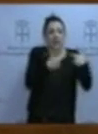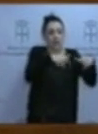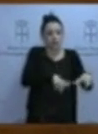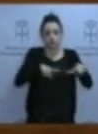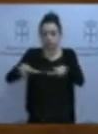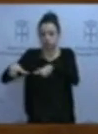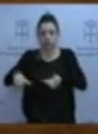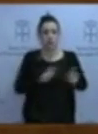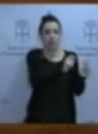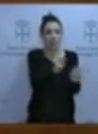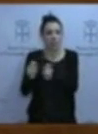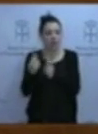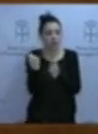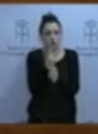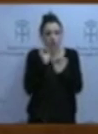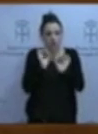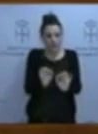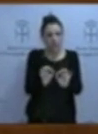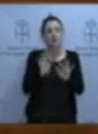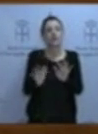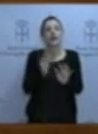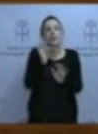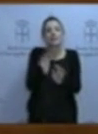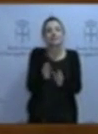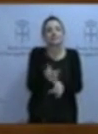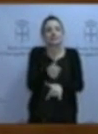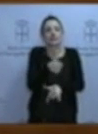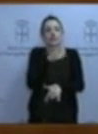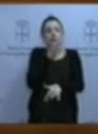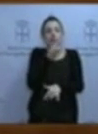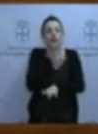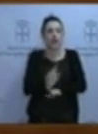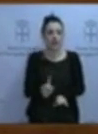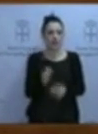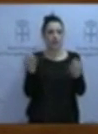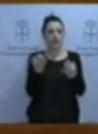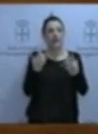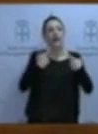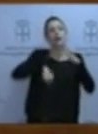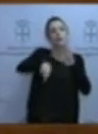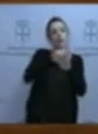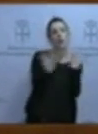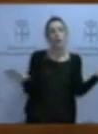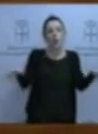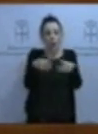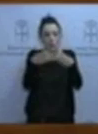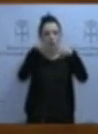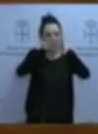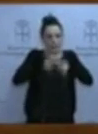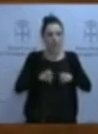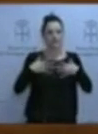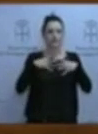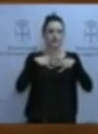está pendiente todavía la convocatoria de la adscripción de los grupos de investigación sanitaria a este